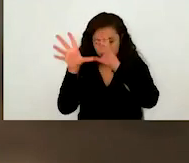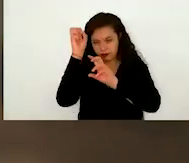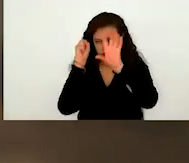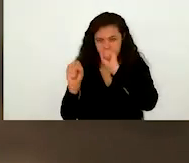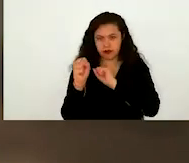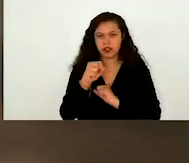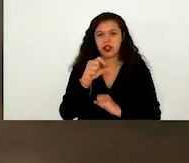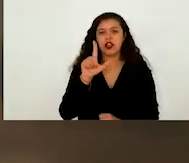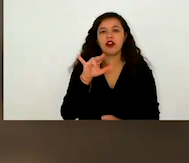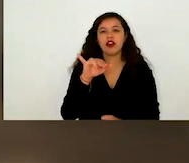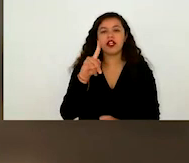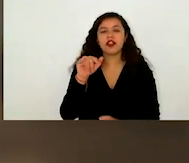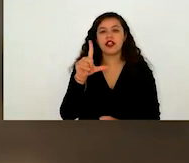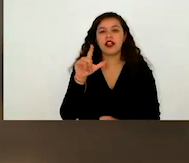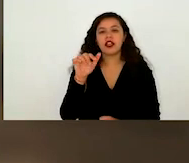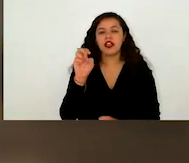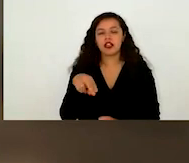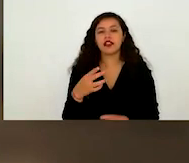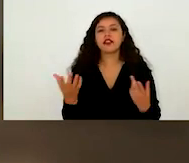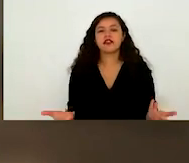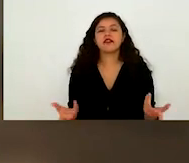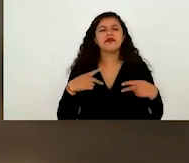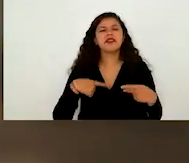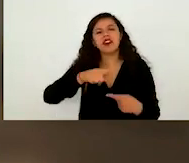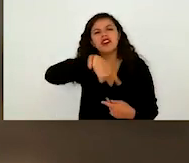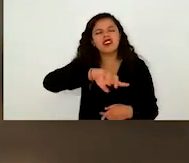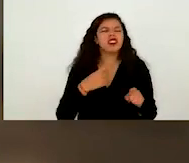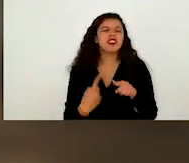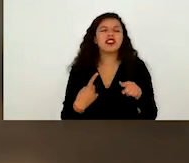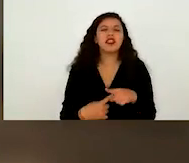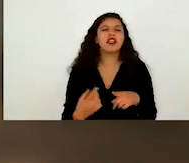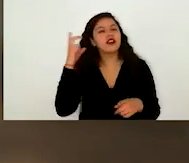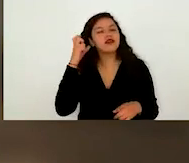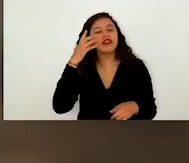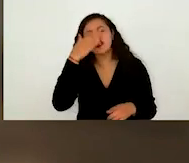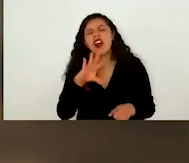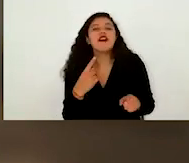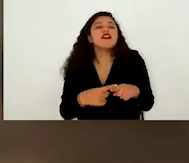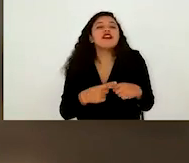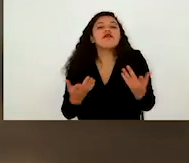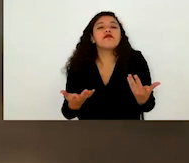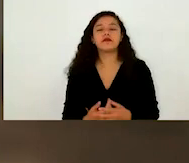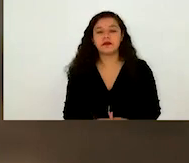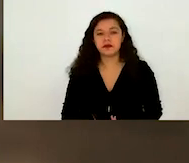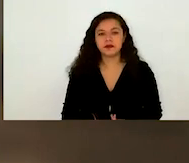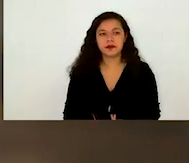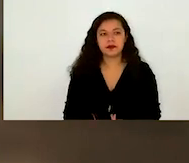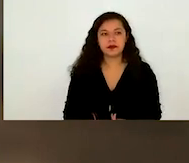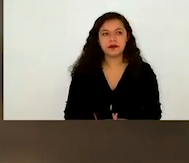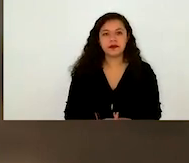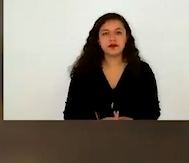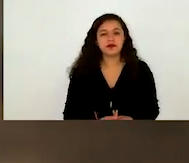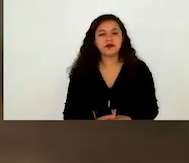italiano quién es de ustedes chicos saber escuchar quieres estar